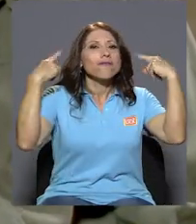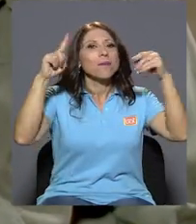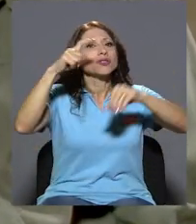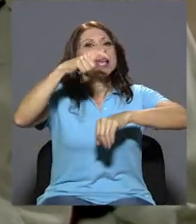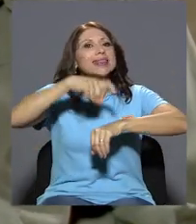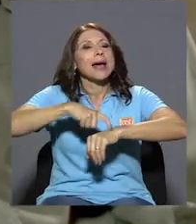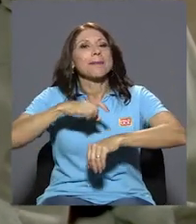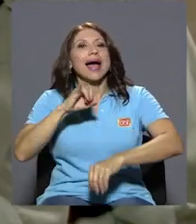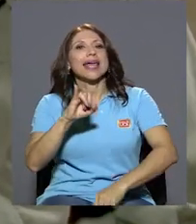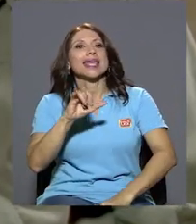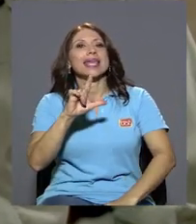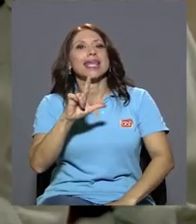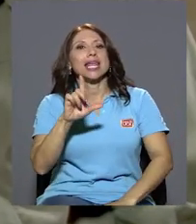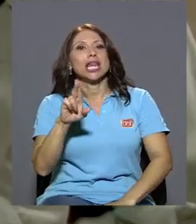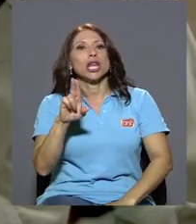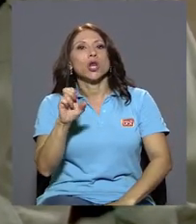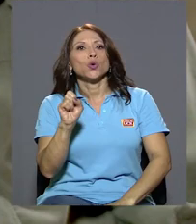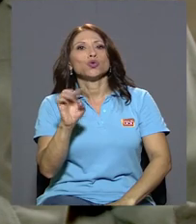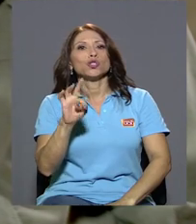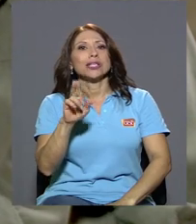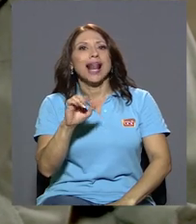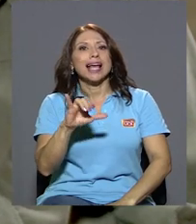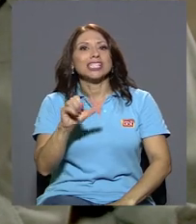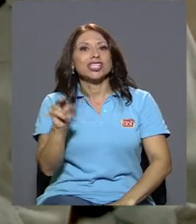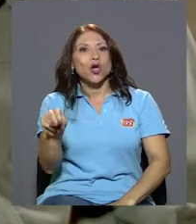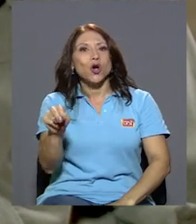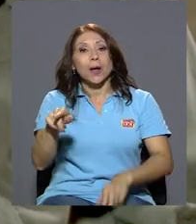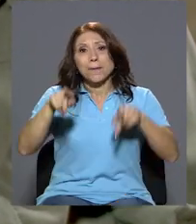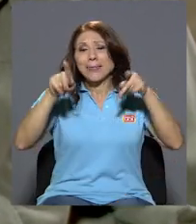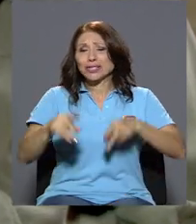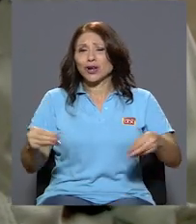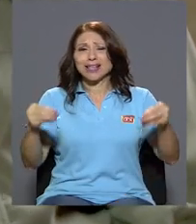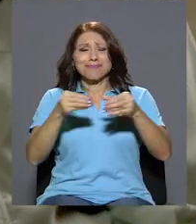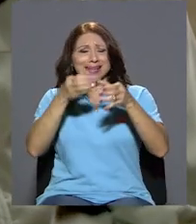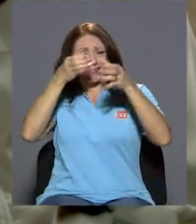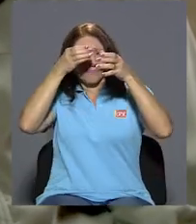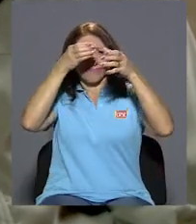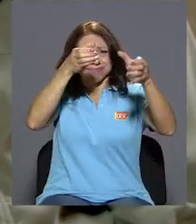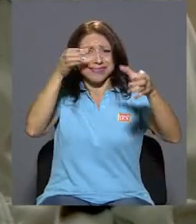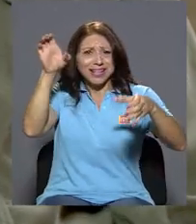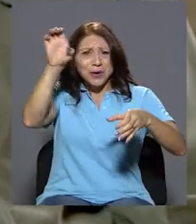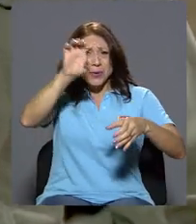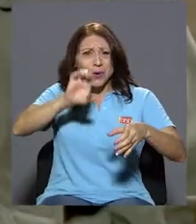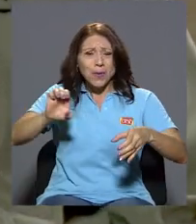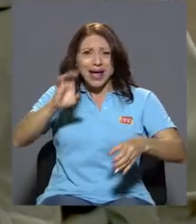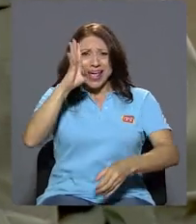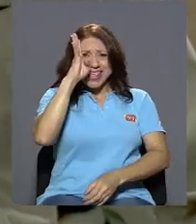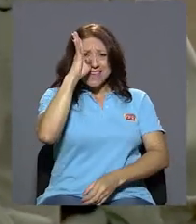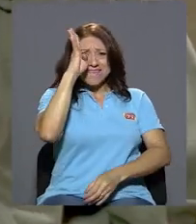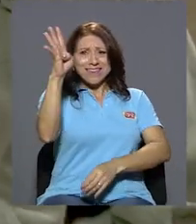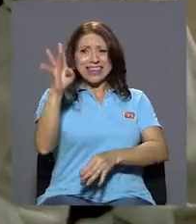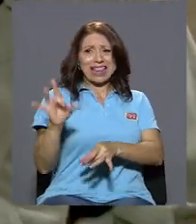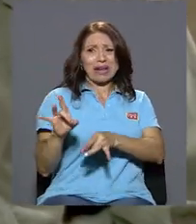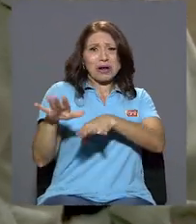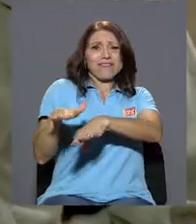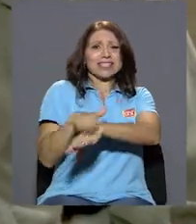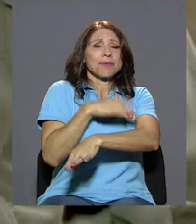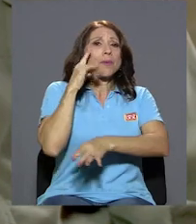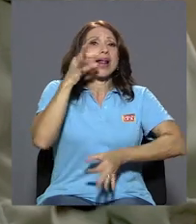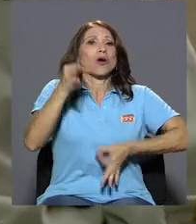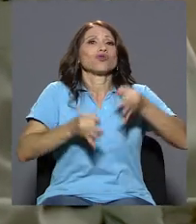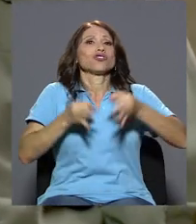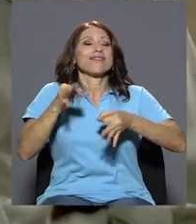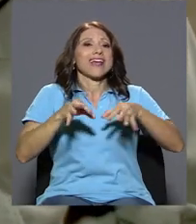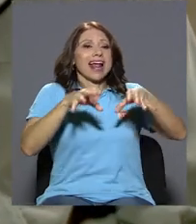famosa etapa de la ilustración donde los intelectuales más brillantes de europa inventaron el racismo para